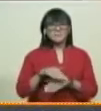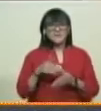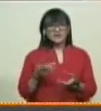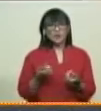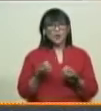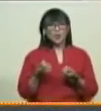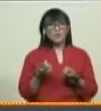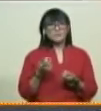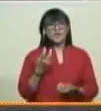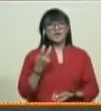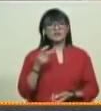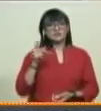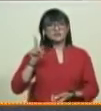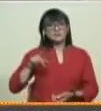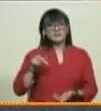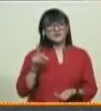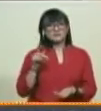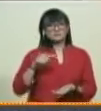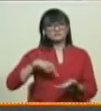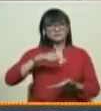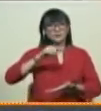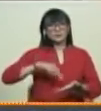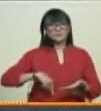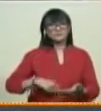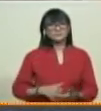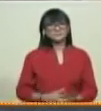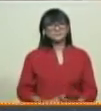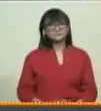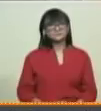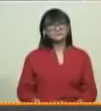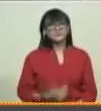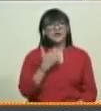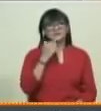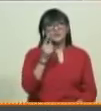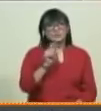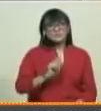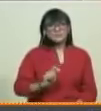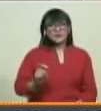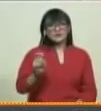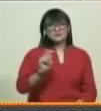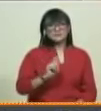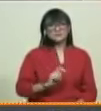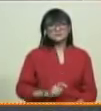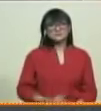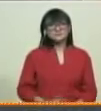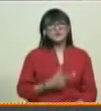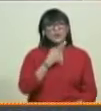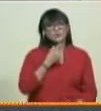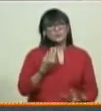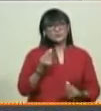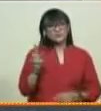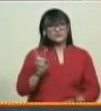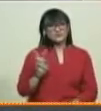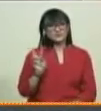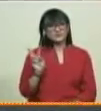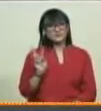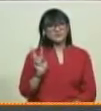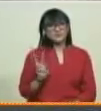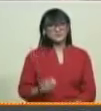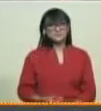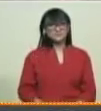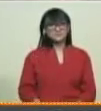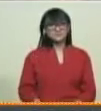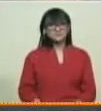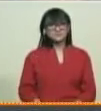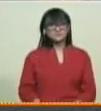también visita. Venezuela'yı çok sevdi. Casi cada mes y me gusta mucho Venezuela.